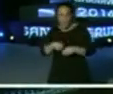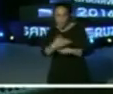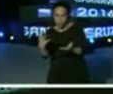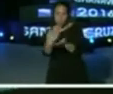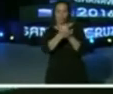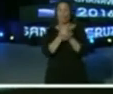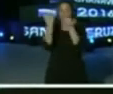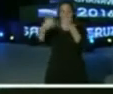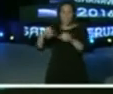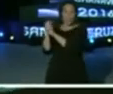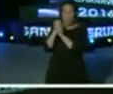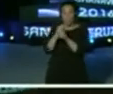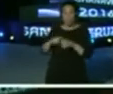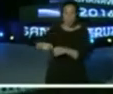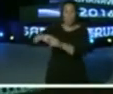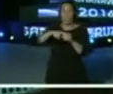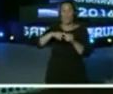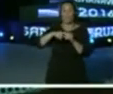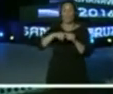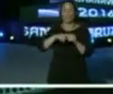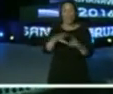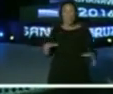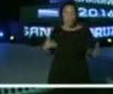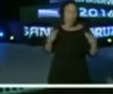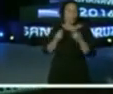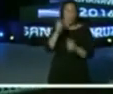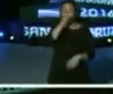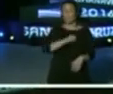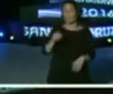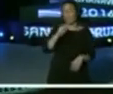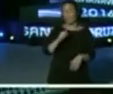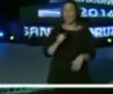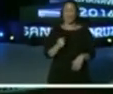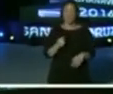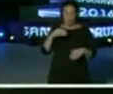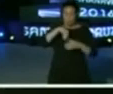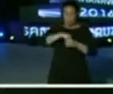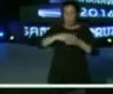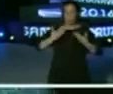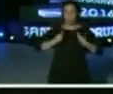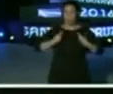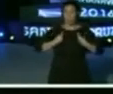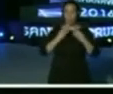Murgueros Solidarios. Con todos ustedes, pon un festival en tu vida. ¡Muchas gracias!